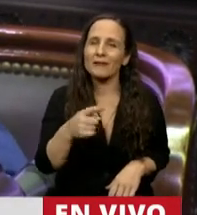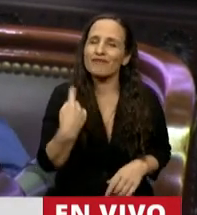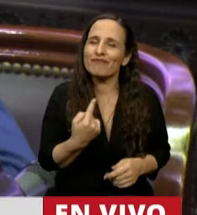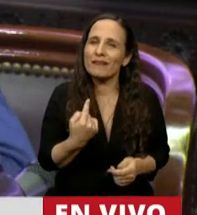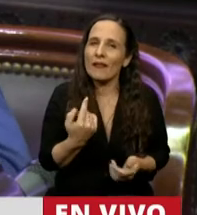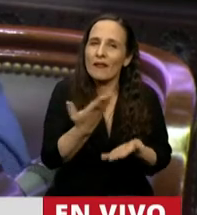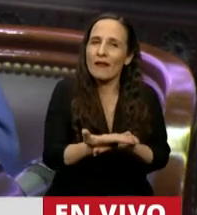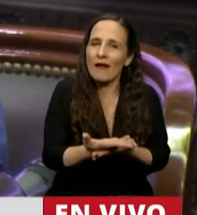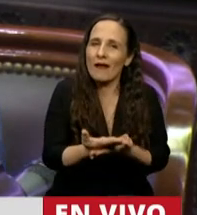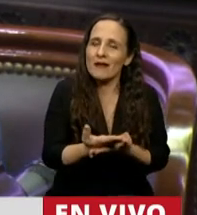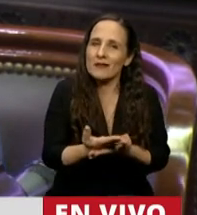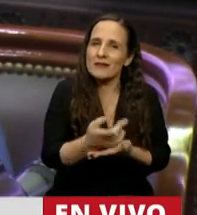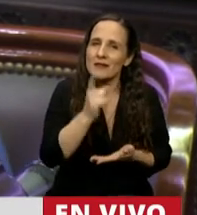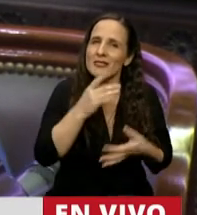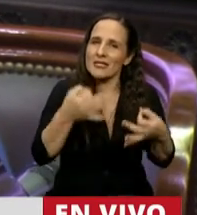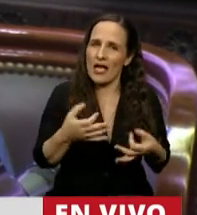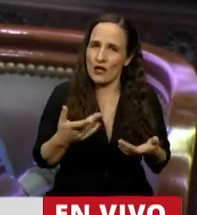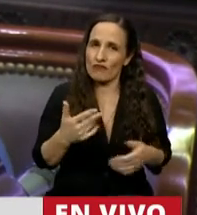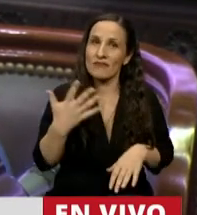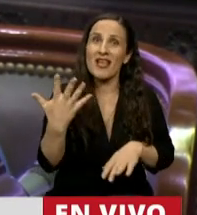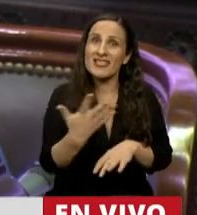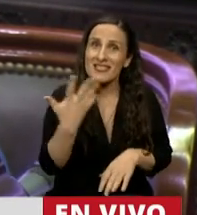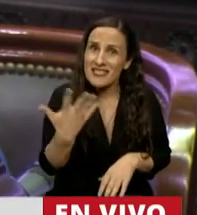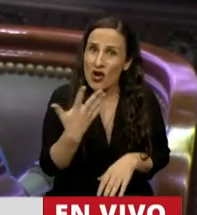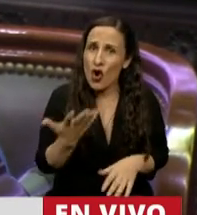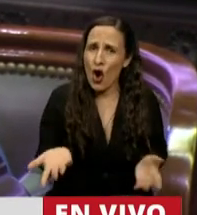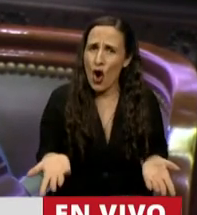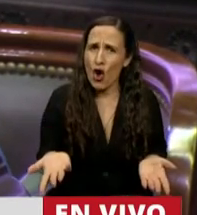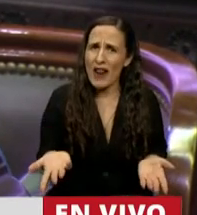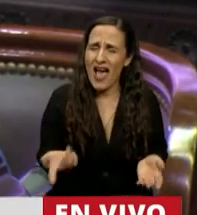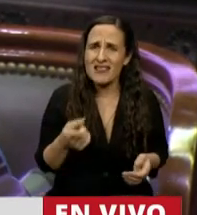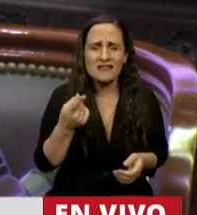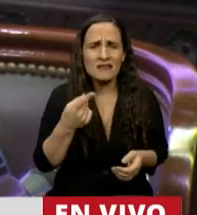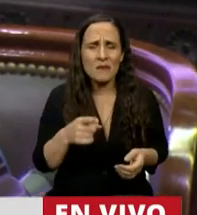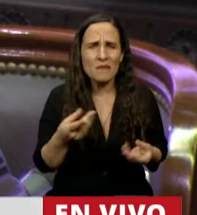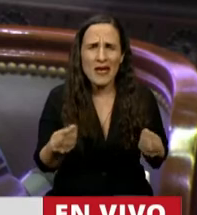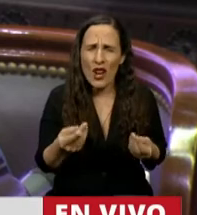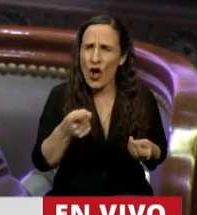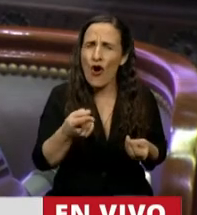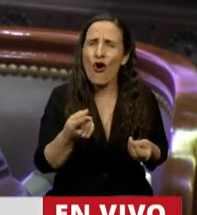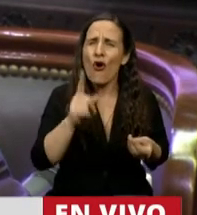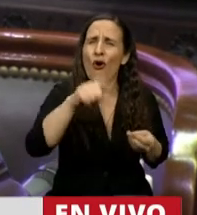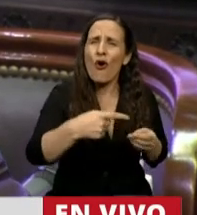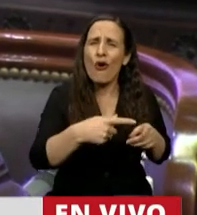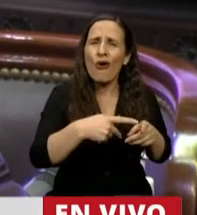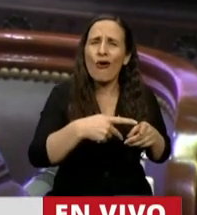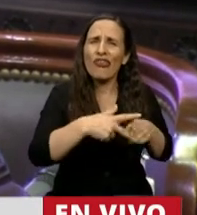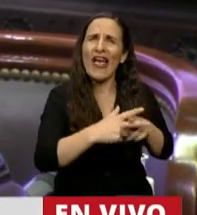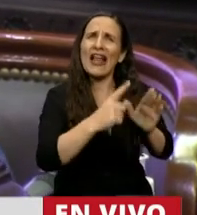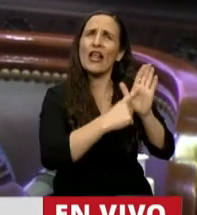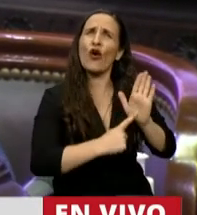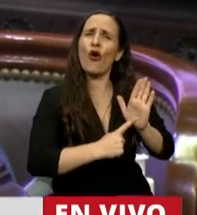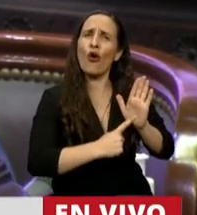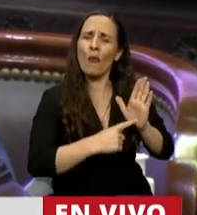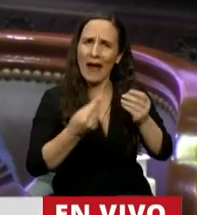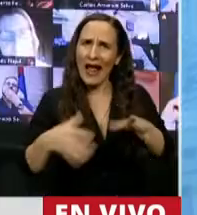hecho. Han pasado 5 horas y no logro dar con la nota que dio fundamento técnico jurídico para el inicio de esta